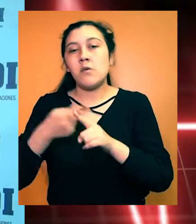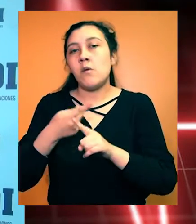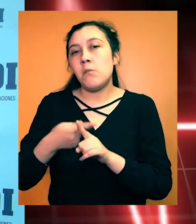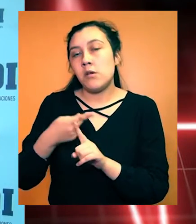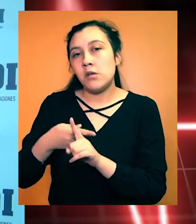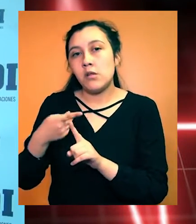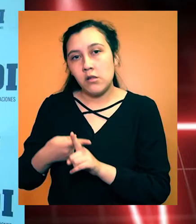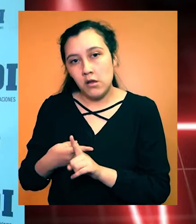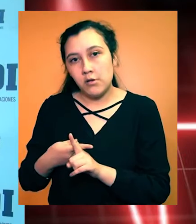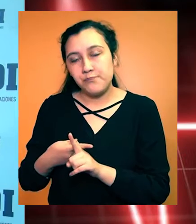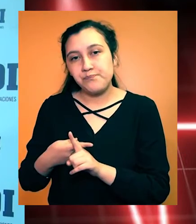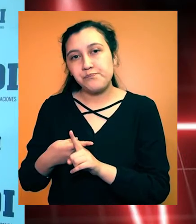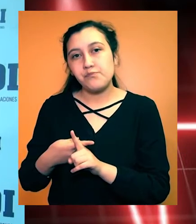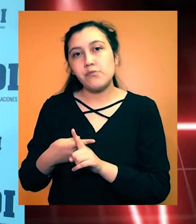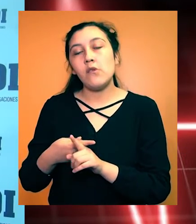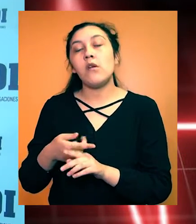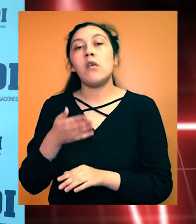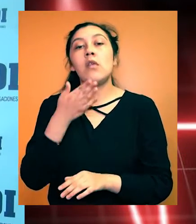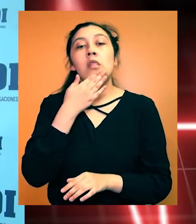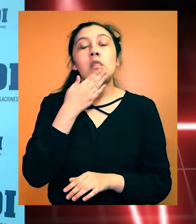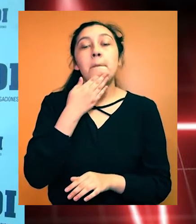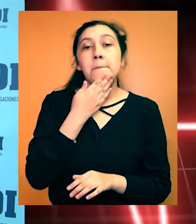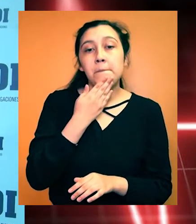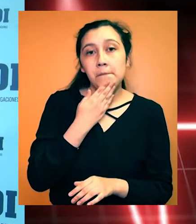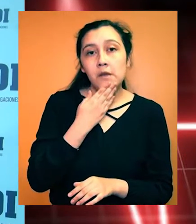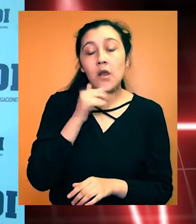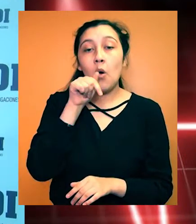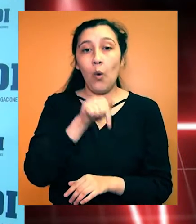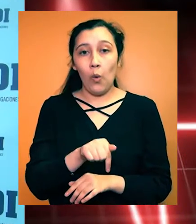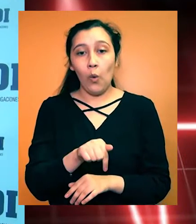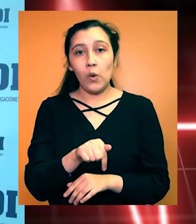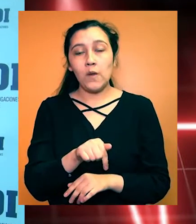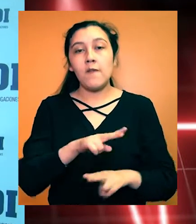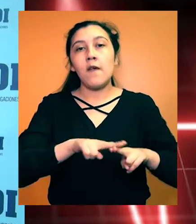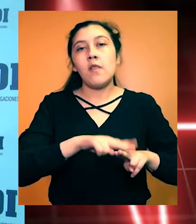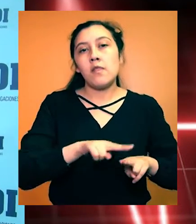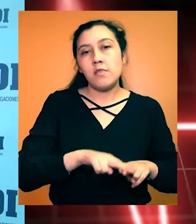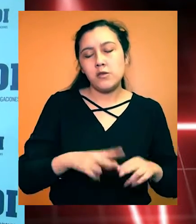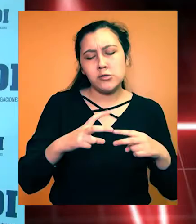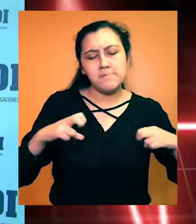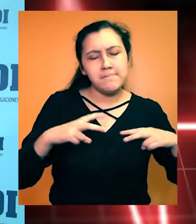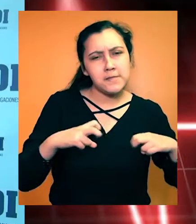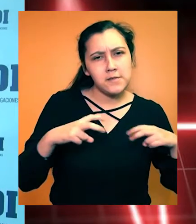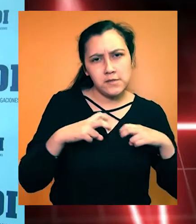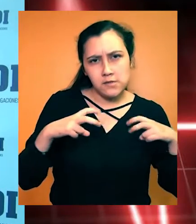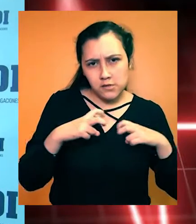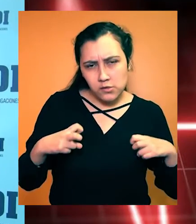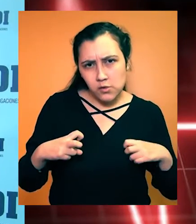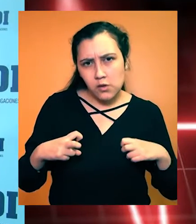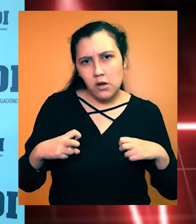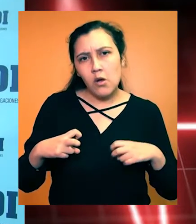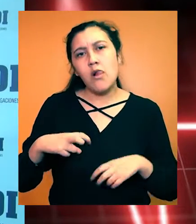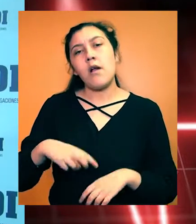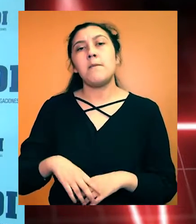prestó declaración y apercibió obviamente sus derechos. Junto con eso, el día de hoy se han realizado algunas diligencias investigativas por la